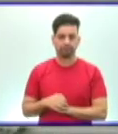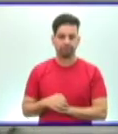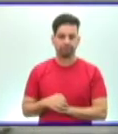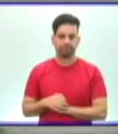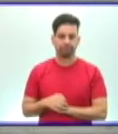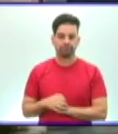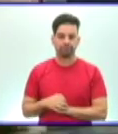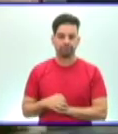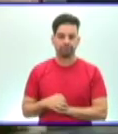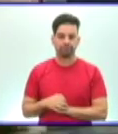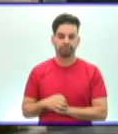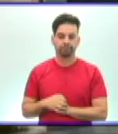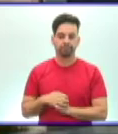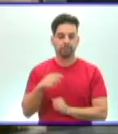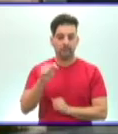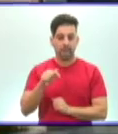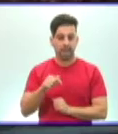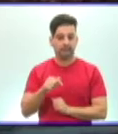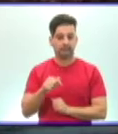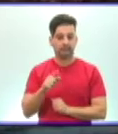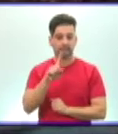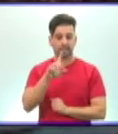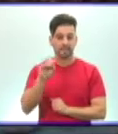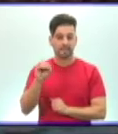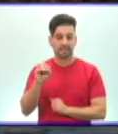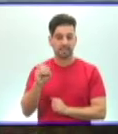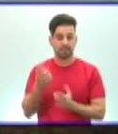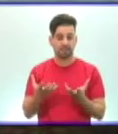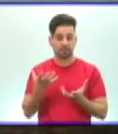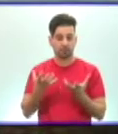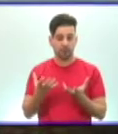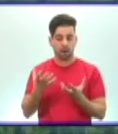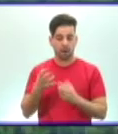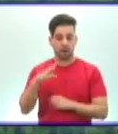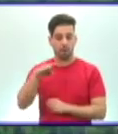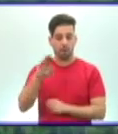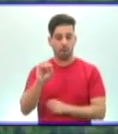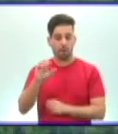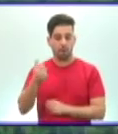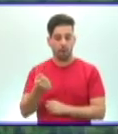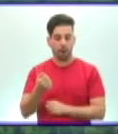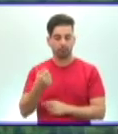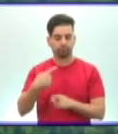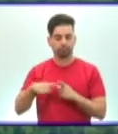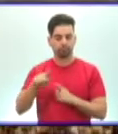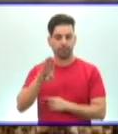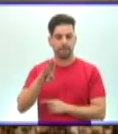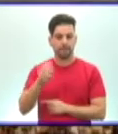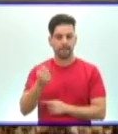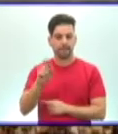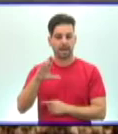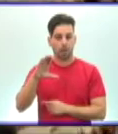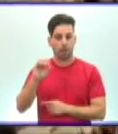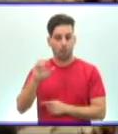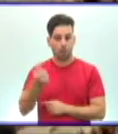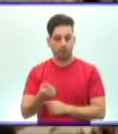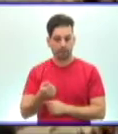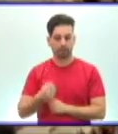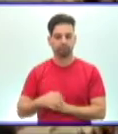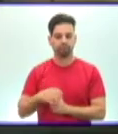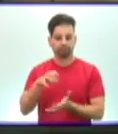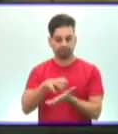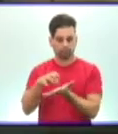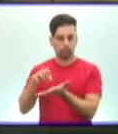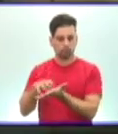y Baracoa, bajo el abrigo de sus amplias bahías. Todas son vulnerables a los efectos de la subida